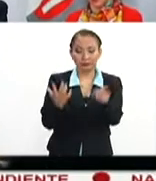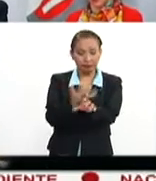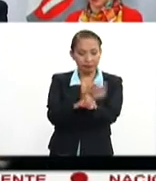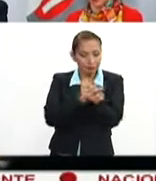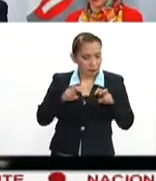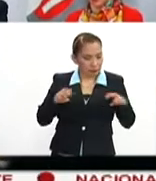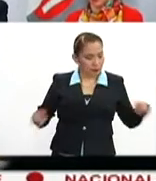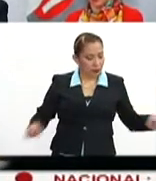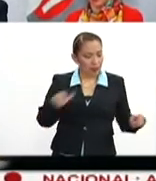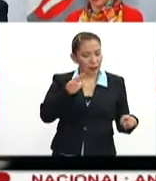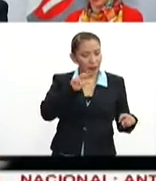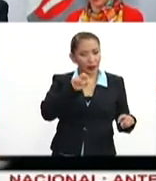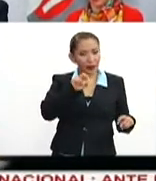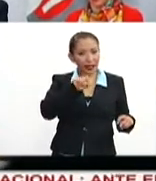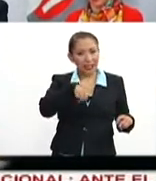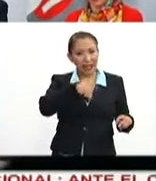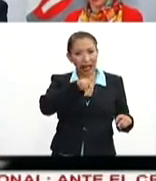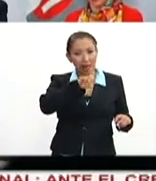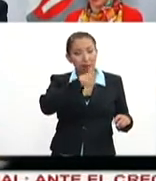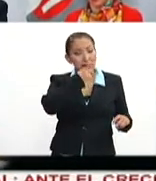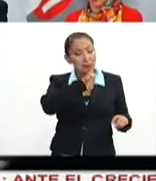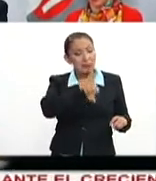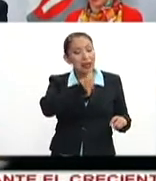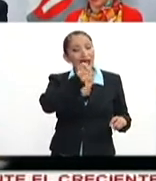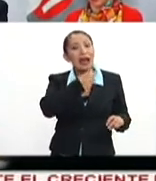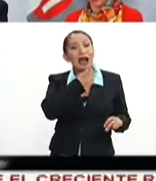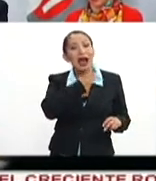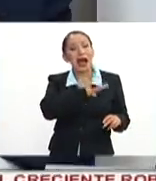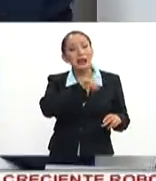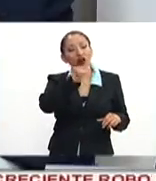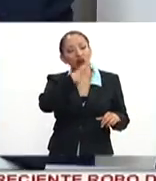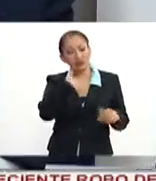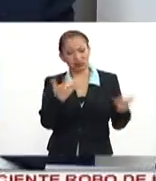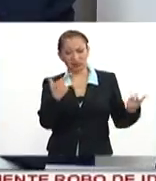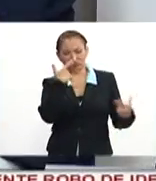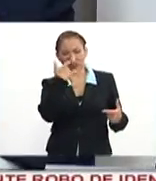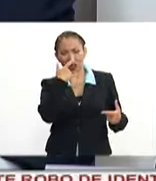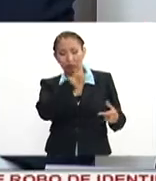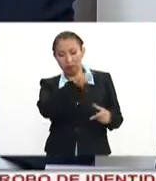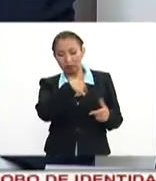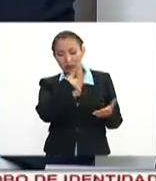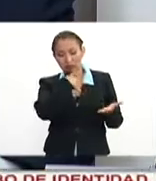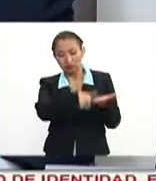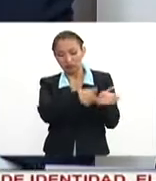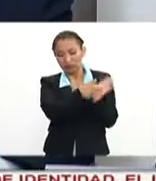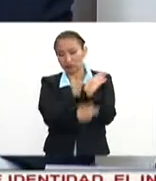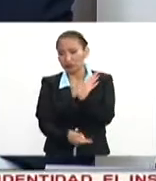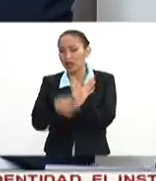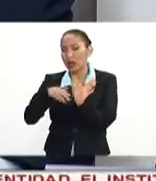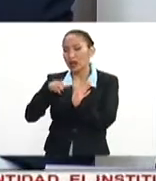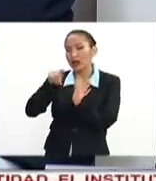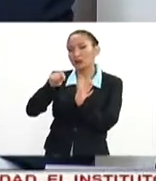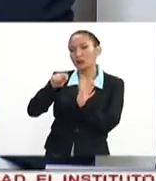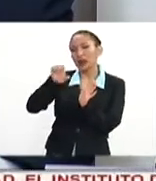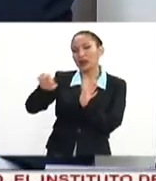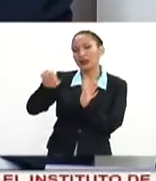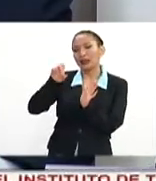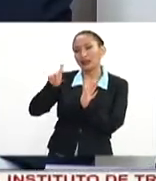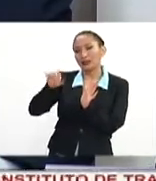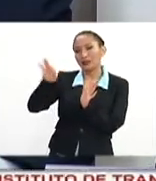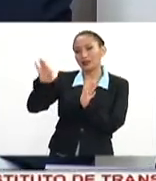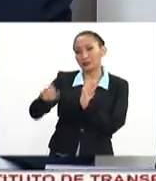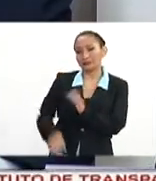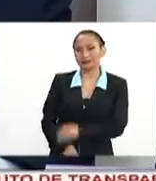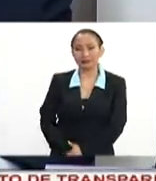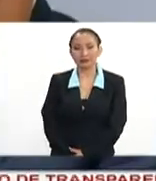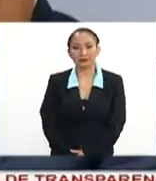por Miguel Ángel Riquelme, agregó que existen otras inconsistencias graves que señalarán en su recurso ante el Tribunal Electoral del Poder Judicial